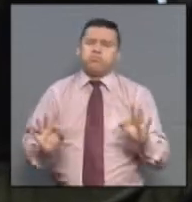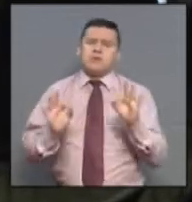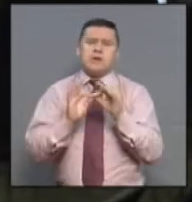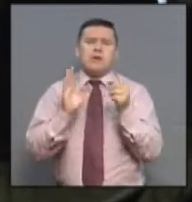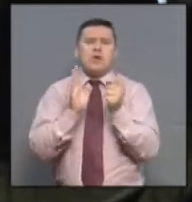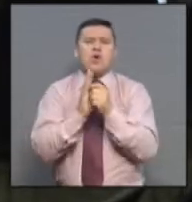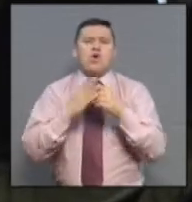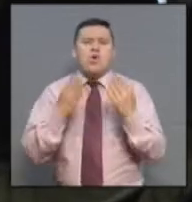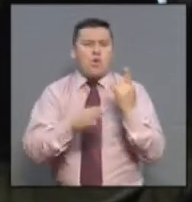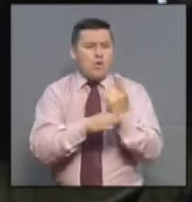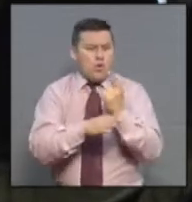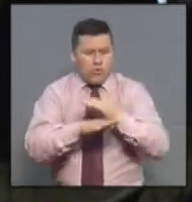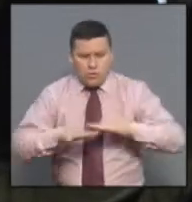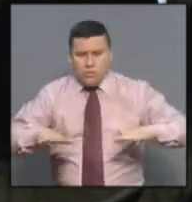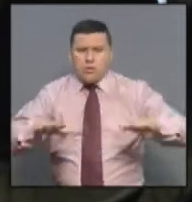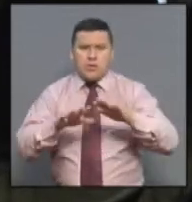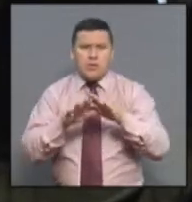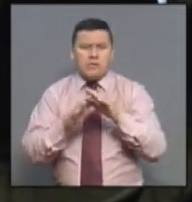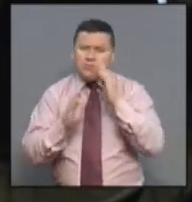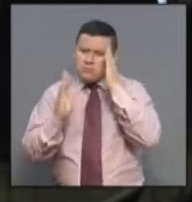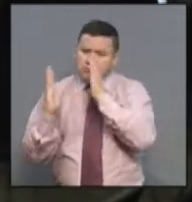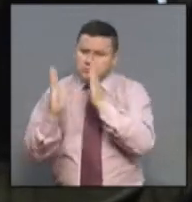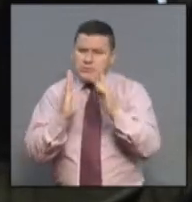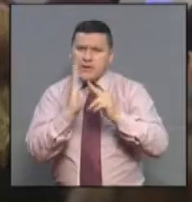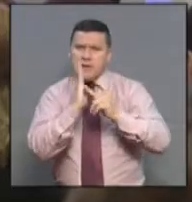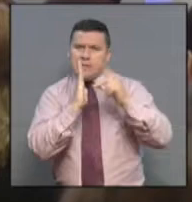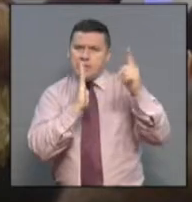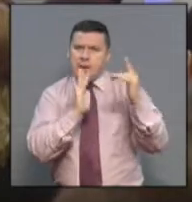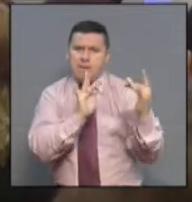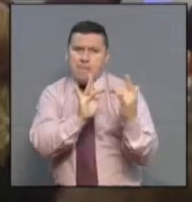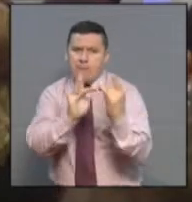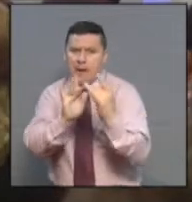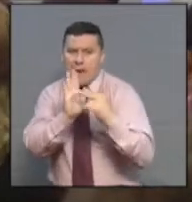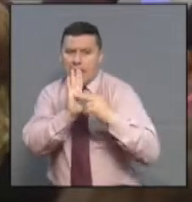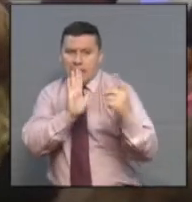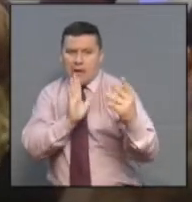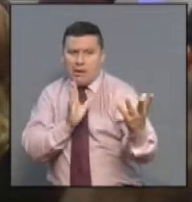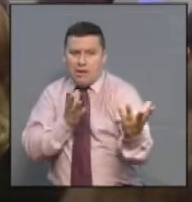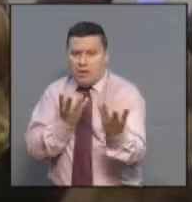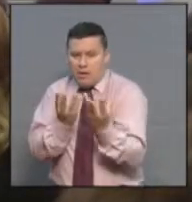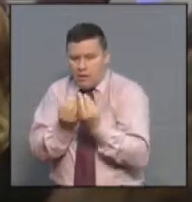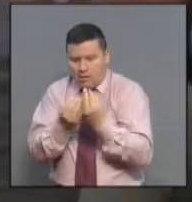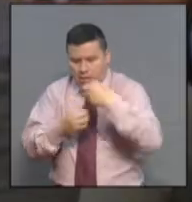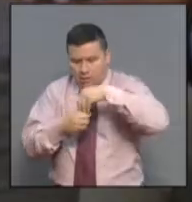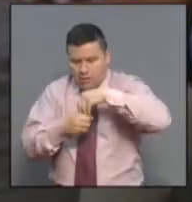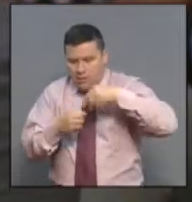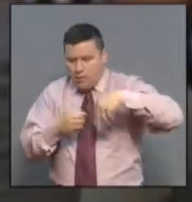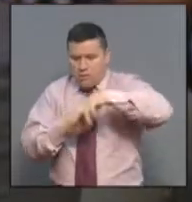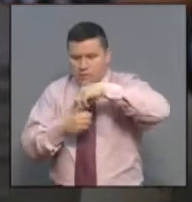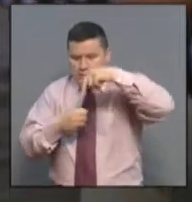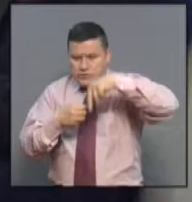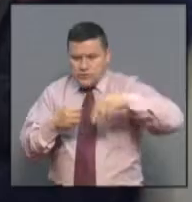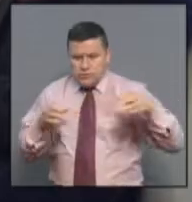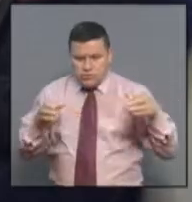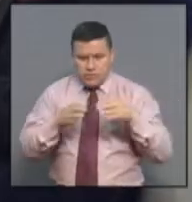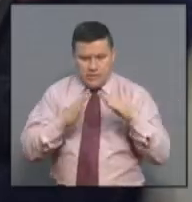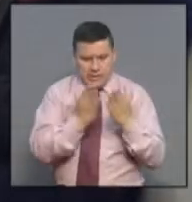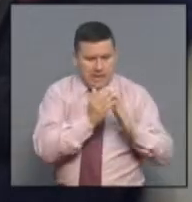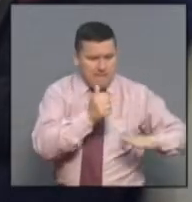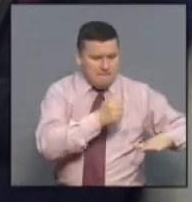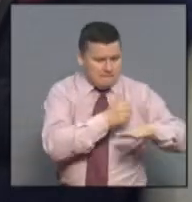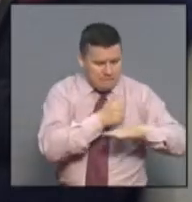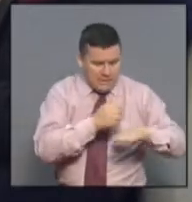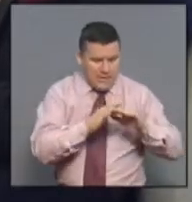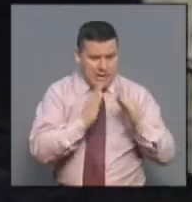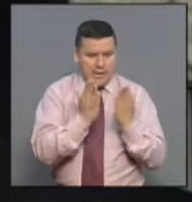importante, es cómo se utilizan todas las mediaciones tecnológicas para que toda la población tenga acceso tanto a una educación básica como